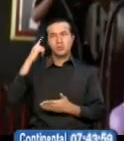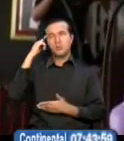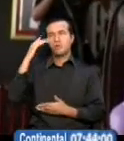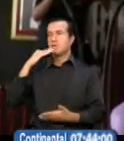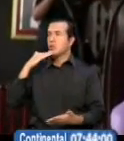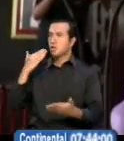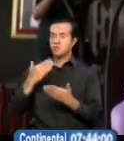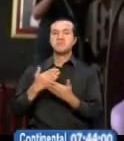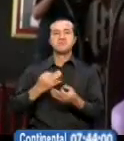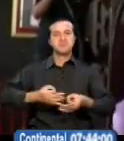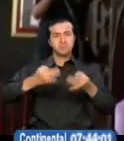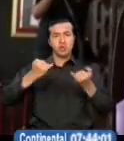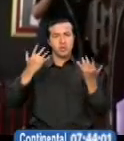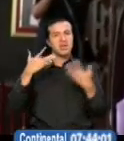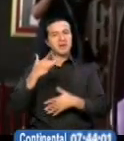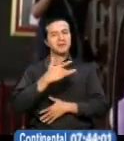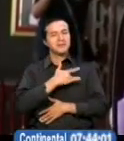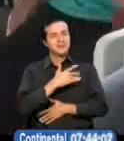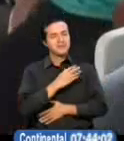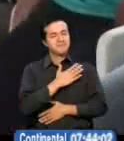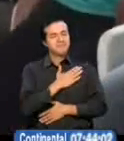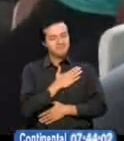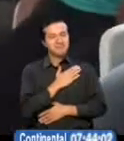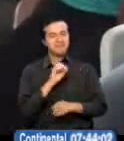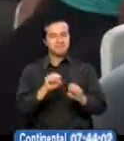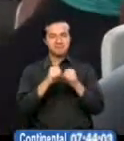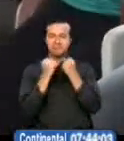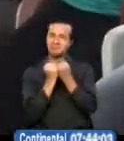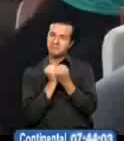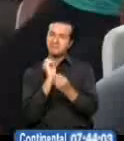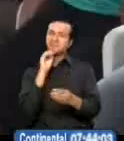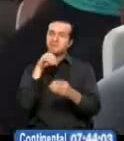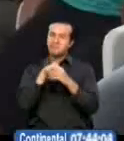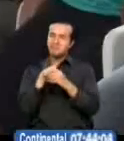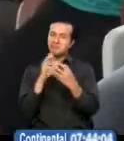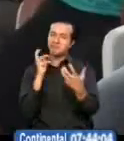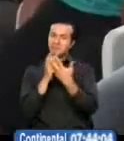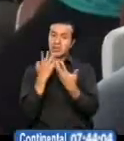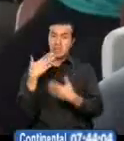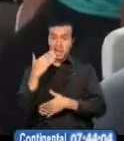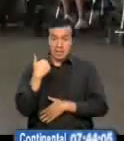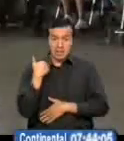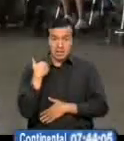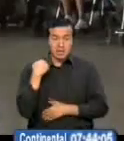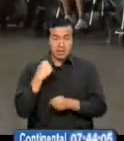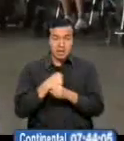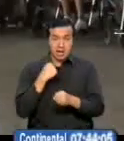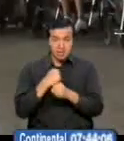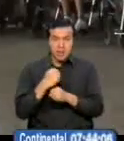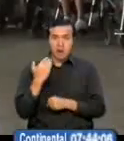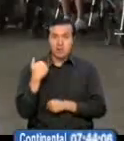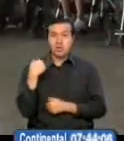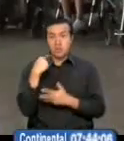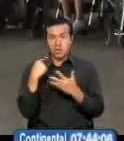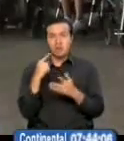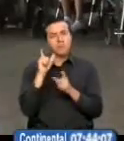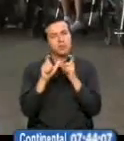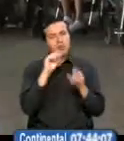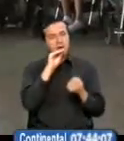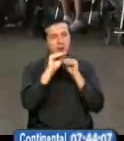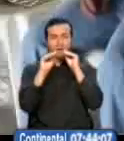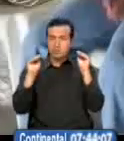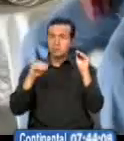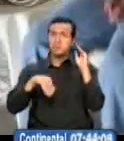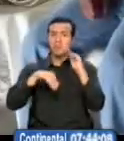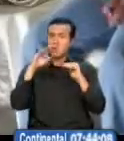pues ratifican que ahora ya se sienten parte de la sociedad al poder contar con un empleo e invitan a las demás personas a que se les permitan